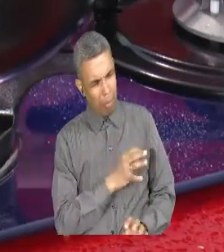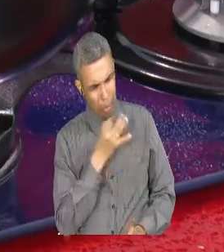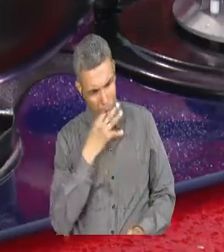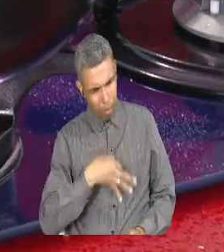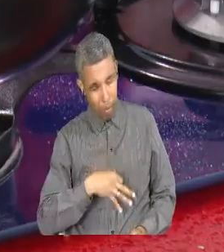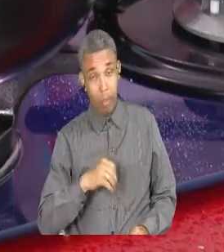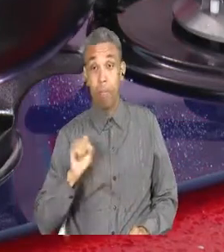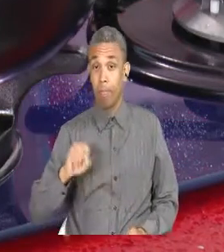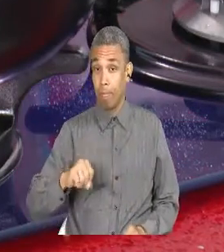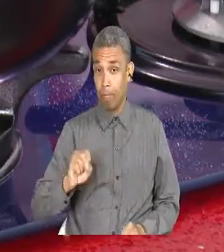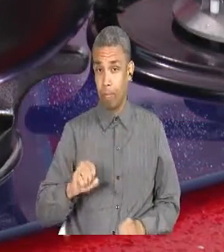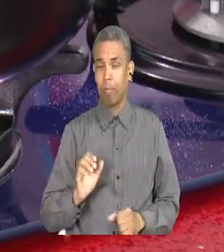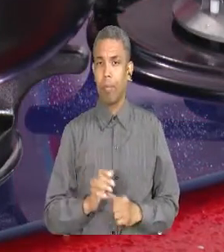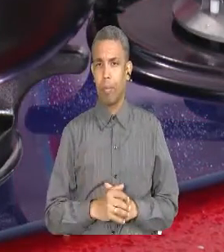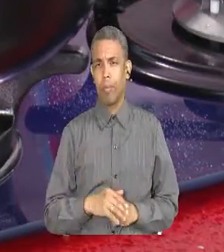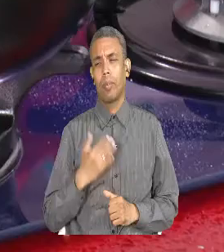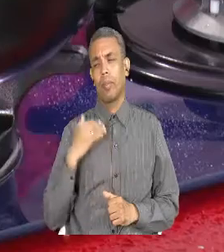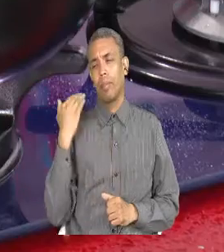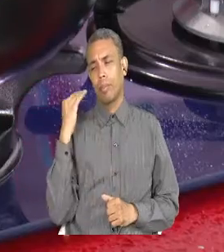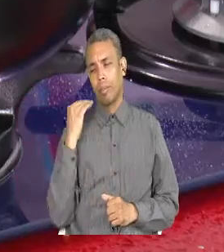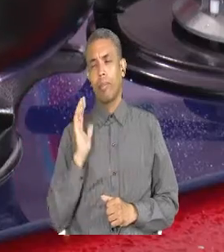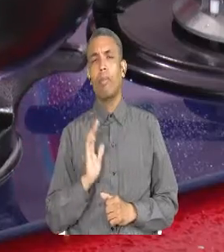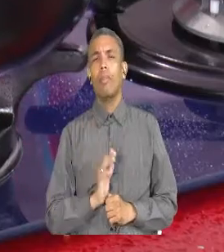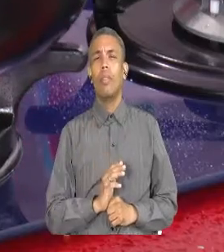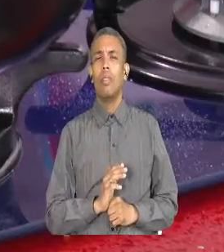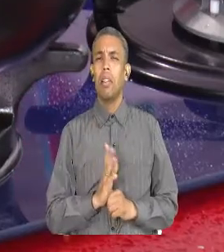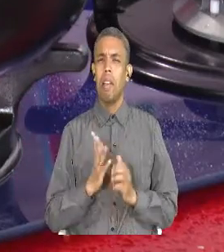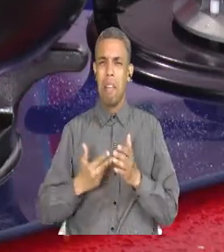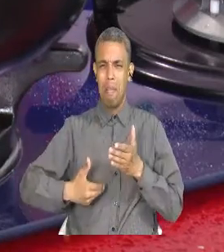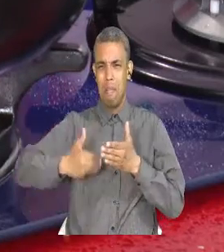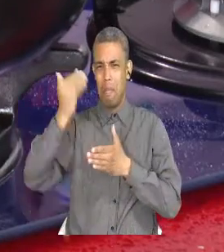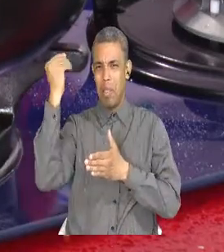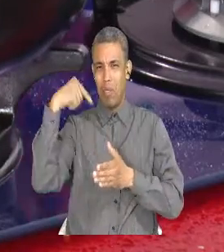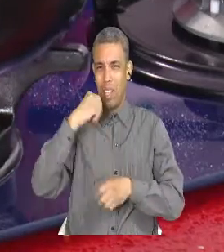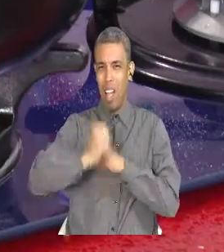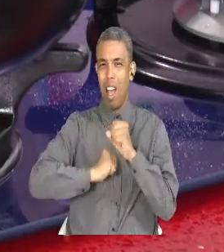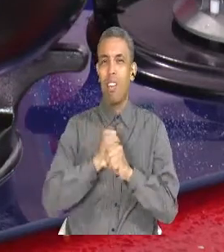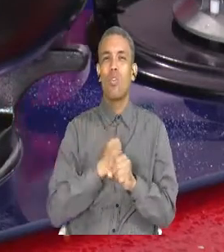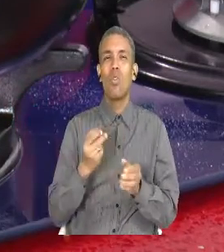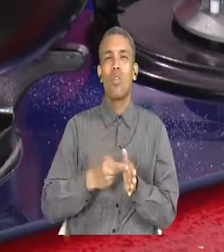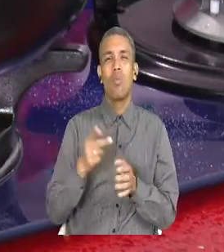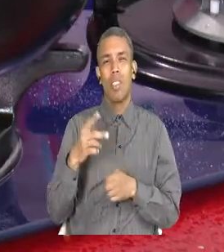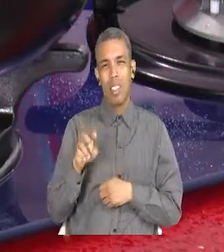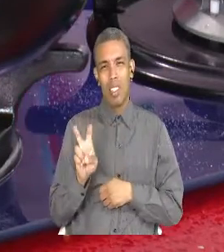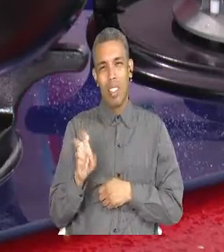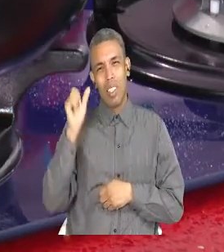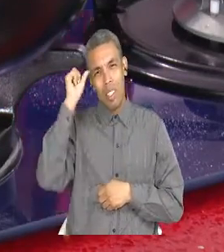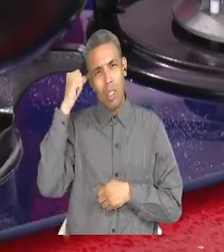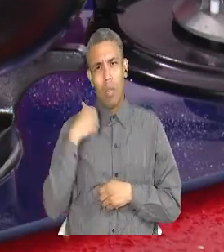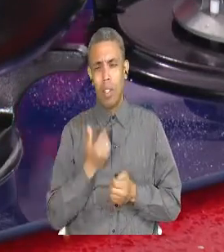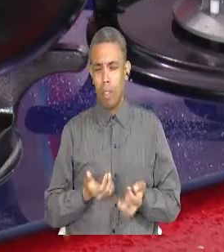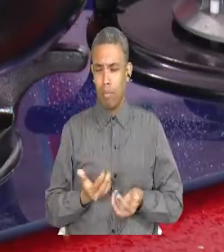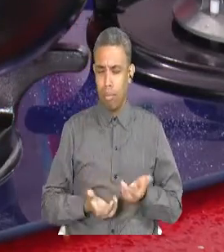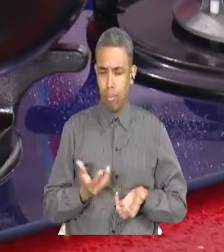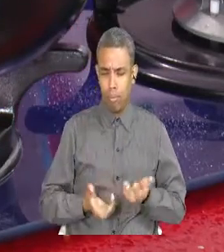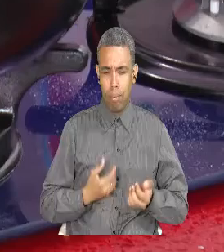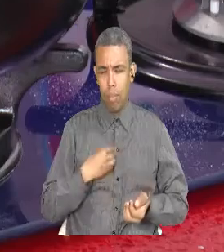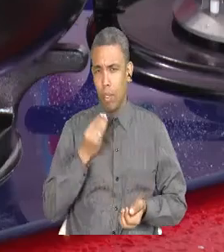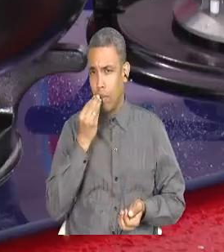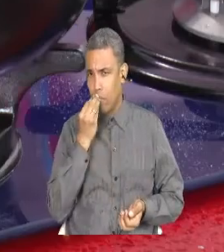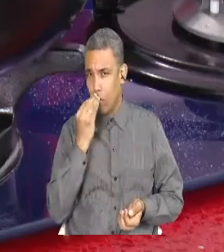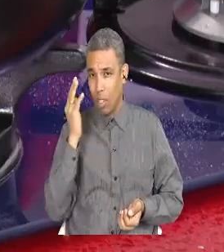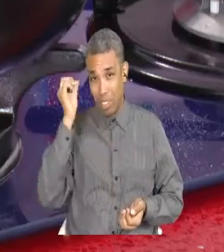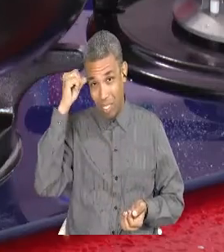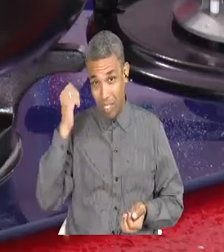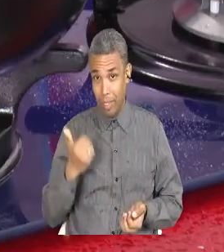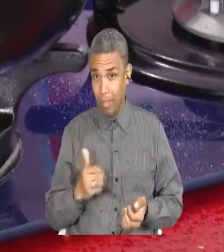esta temporada les he dicho a las televidentes, a ti, que la comida o la cocina ya está todo inventado. Lo que hay es que hacer